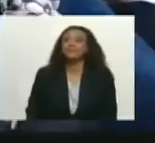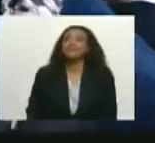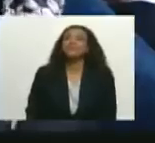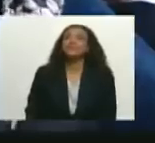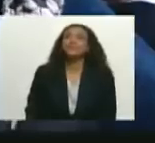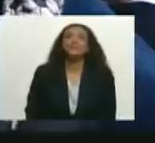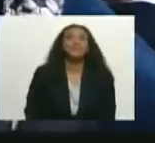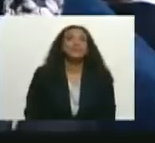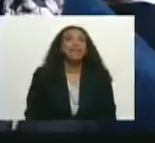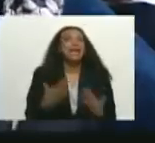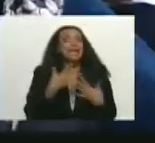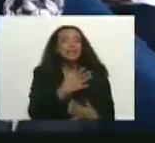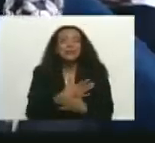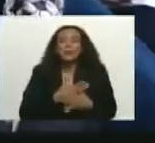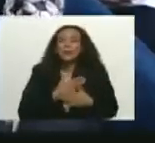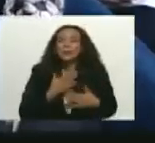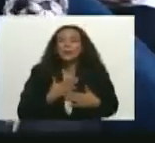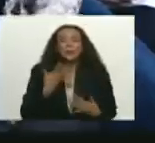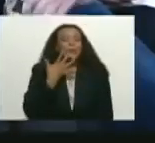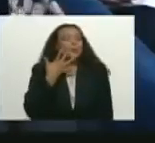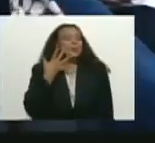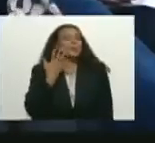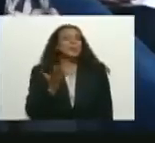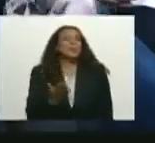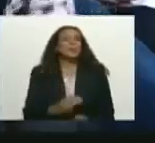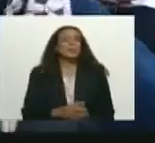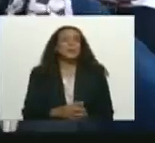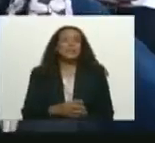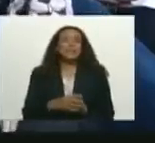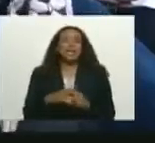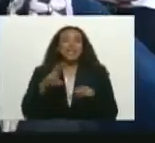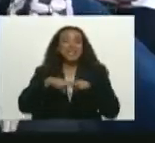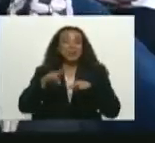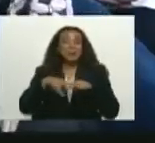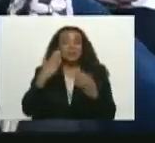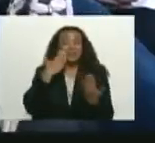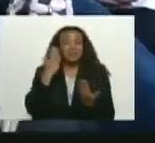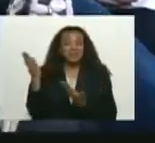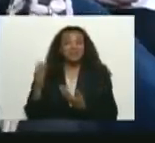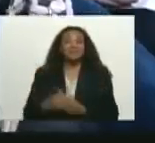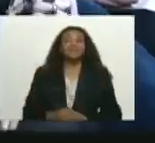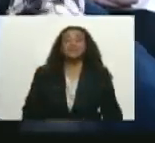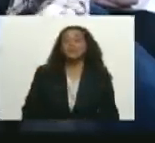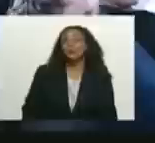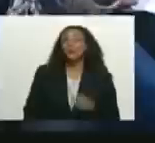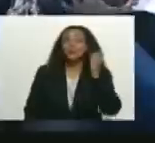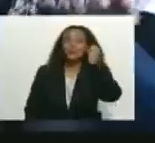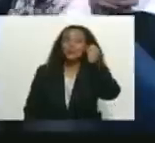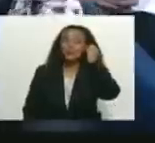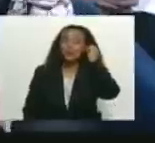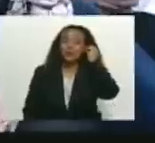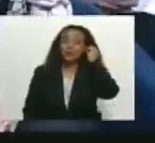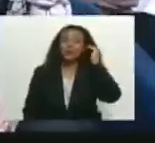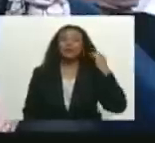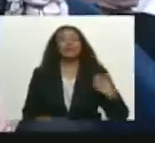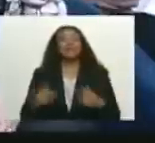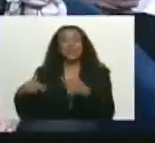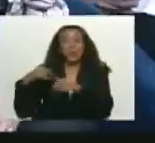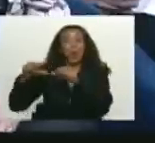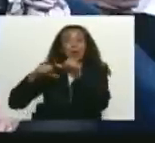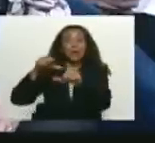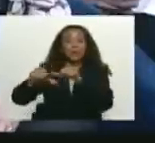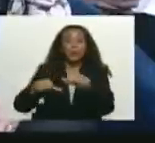pues, muy emocionadas, orgullosas de estos niños y de todas las generaciones que han pasado